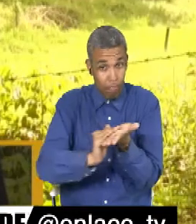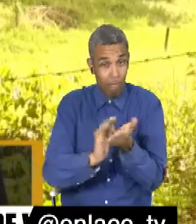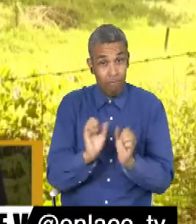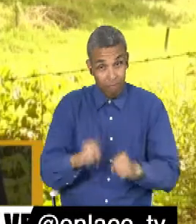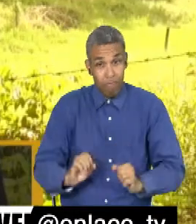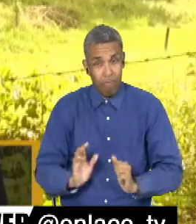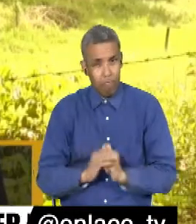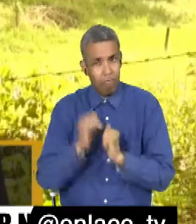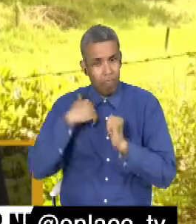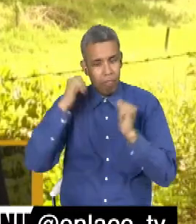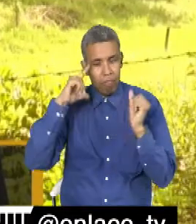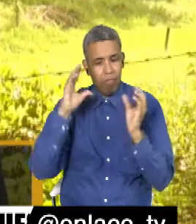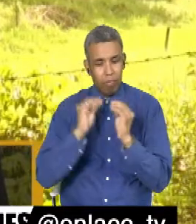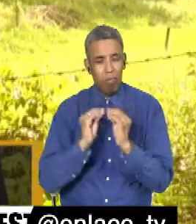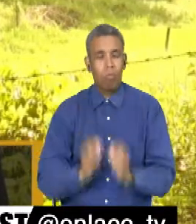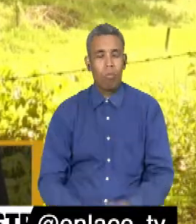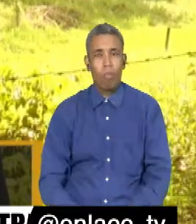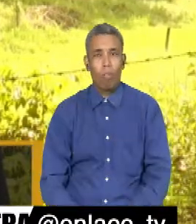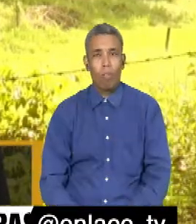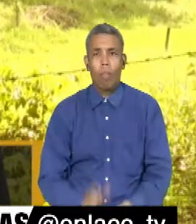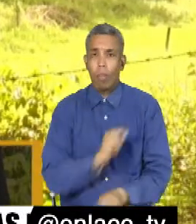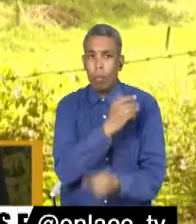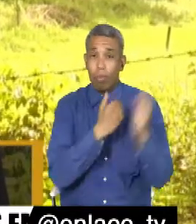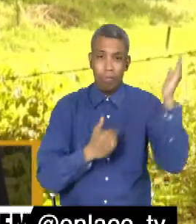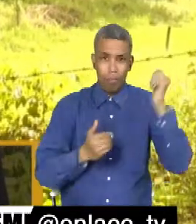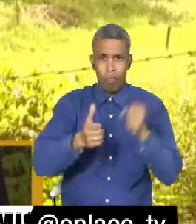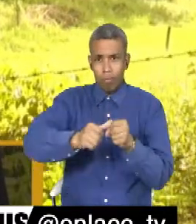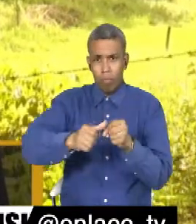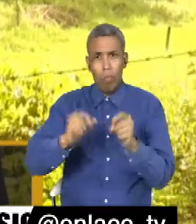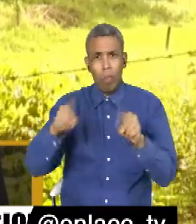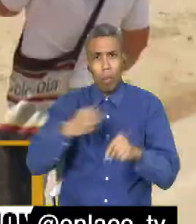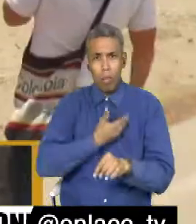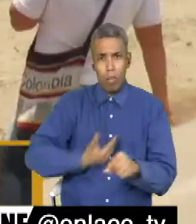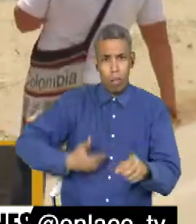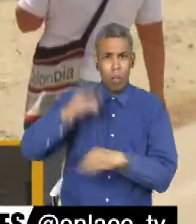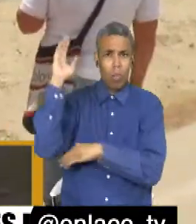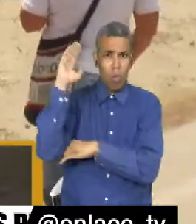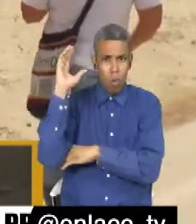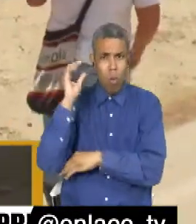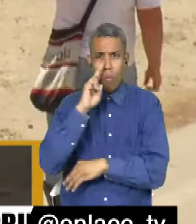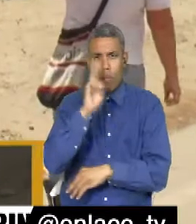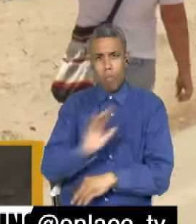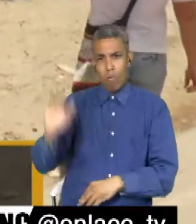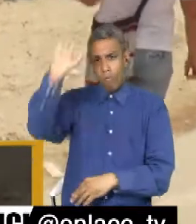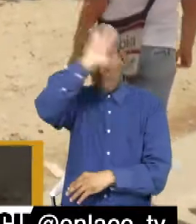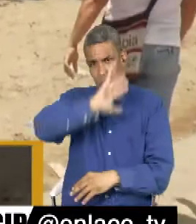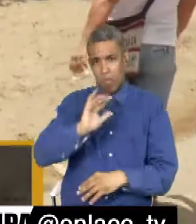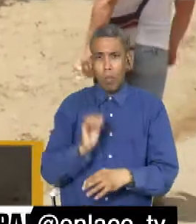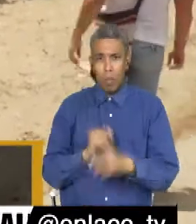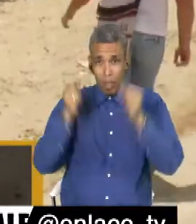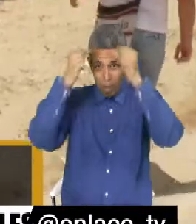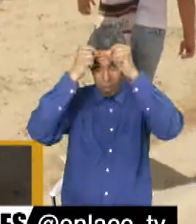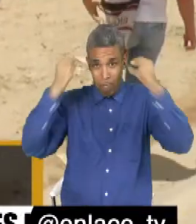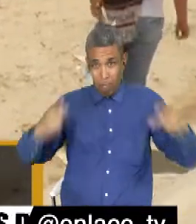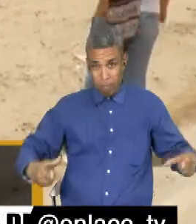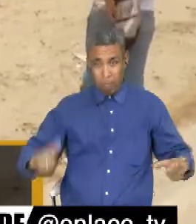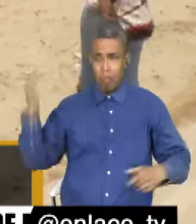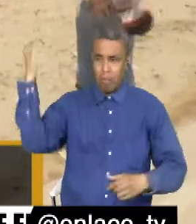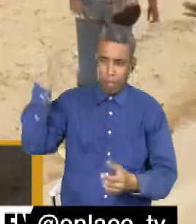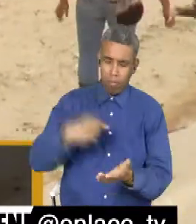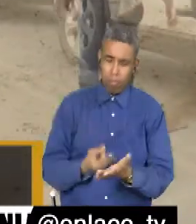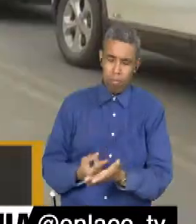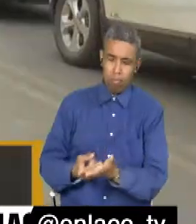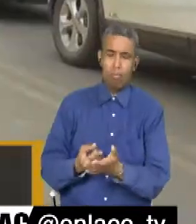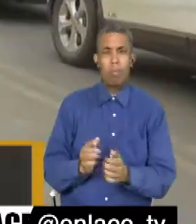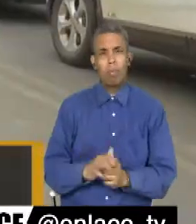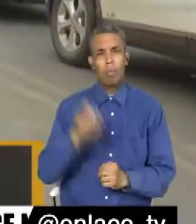adelantar esta discusión con Ecopetrol y con el gobierno nacional. Recientemente hice un intercambio de comunicaciones ahí